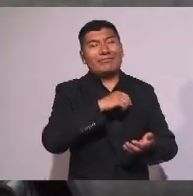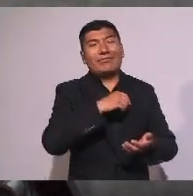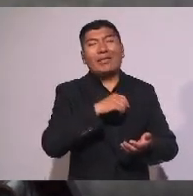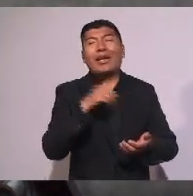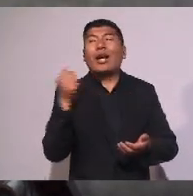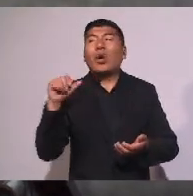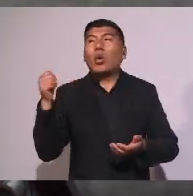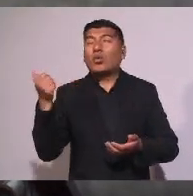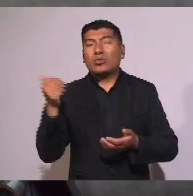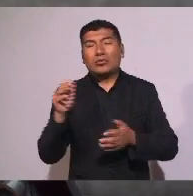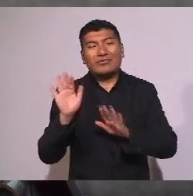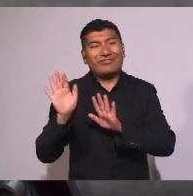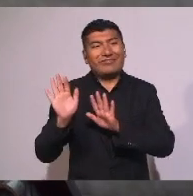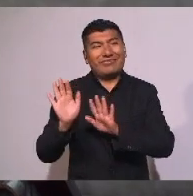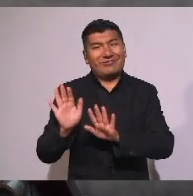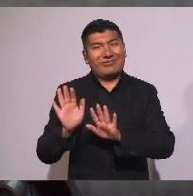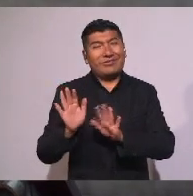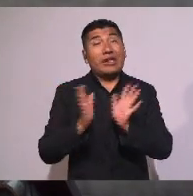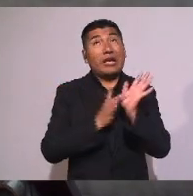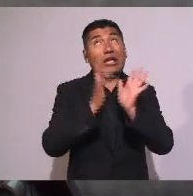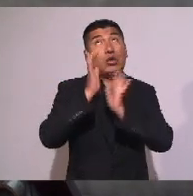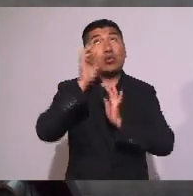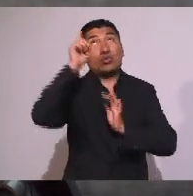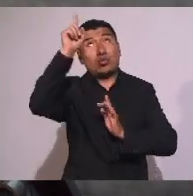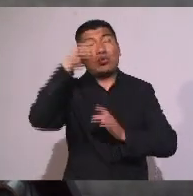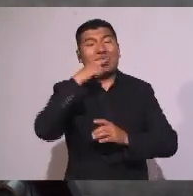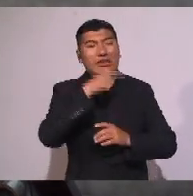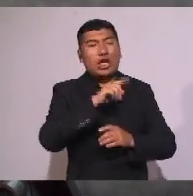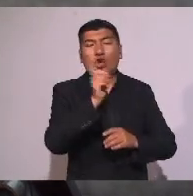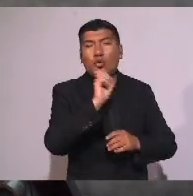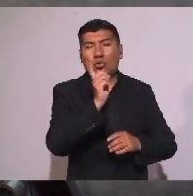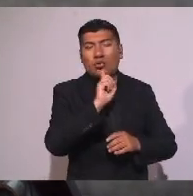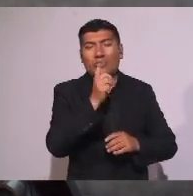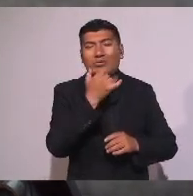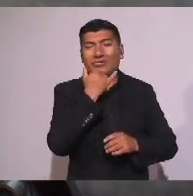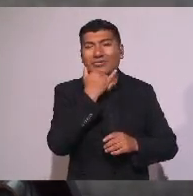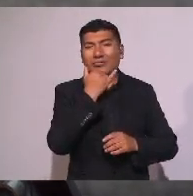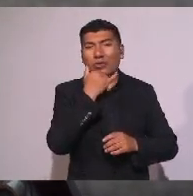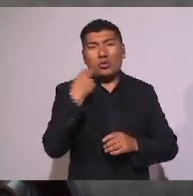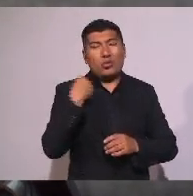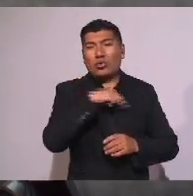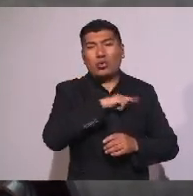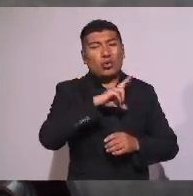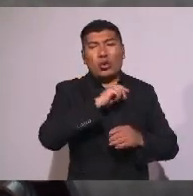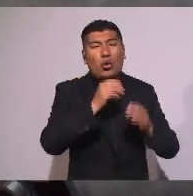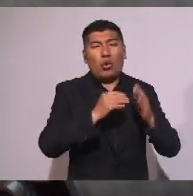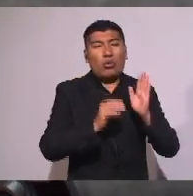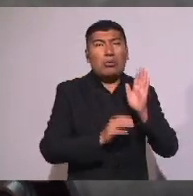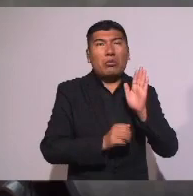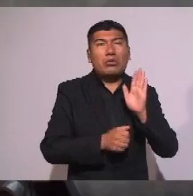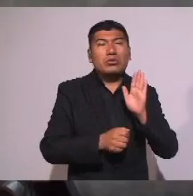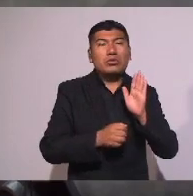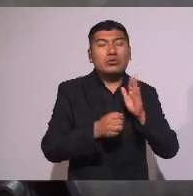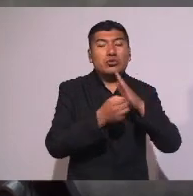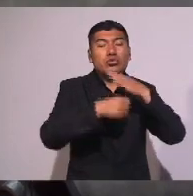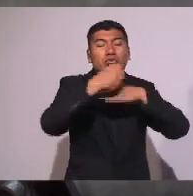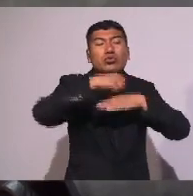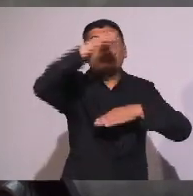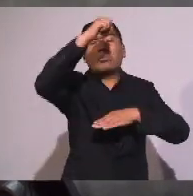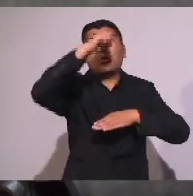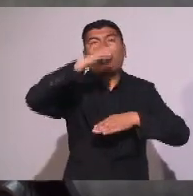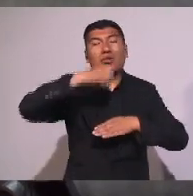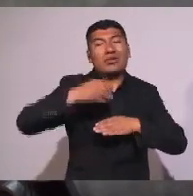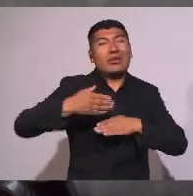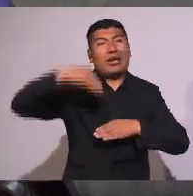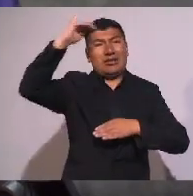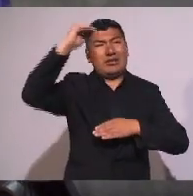a los otros? Y Jesús nos dice, no, no es así. No es así, no podemos creernos superiores